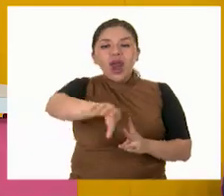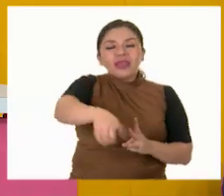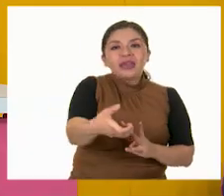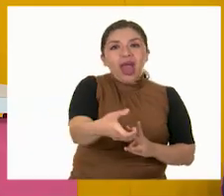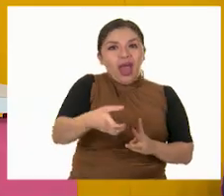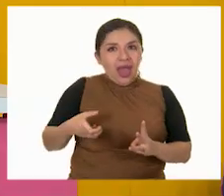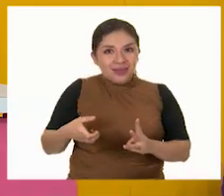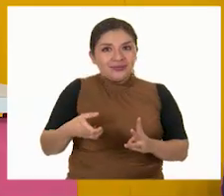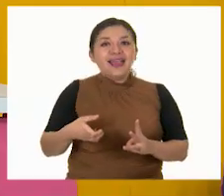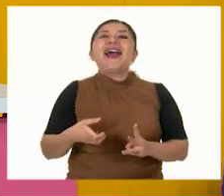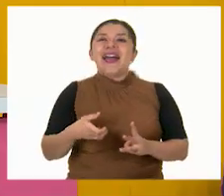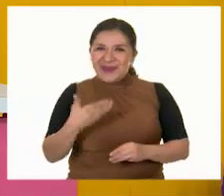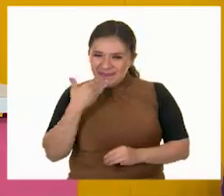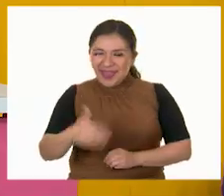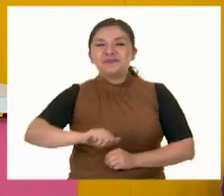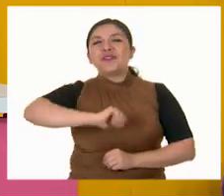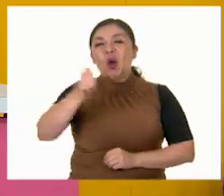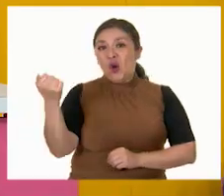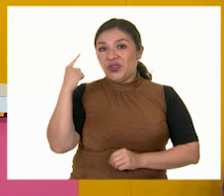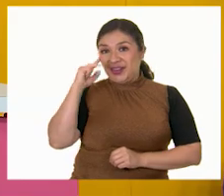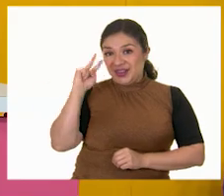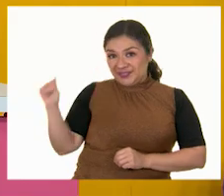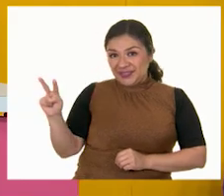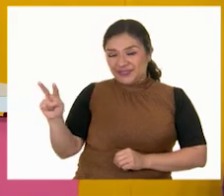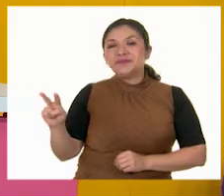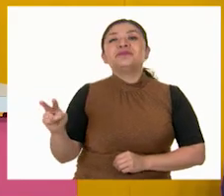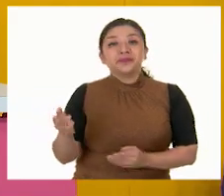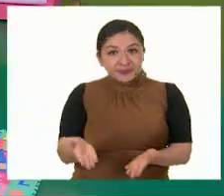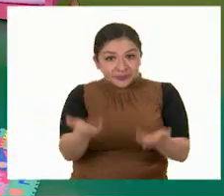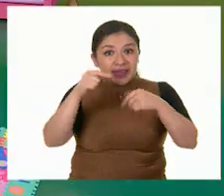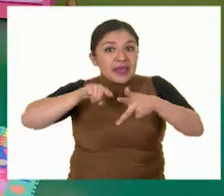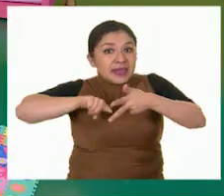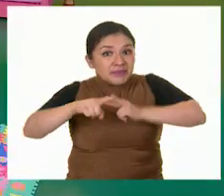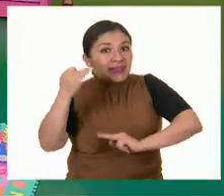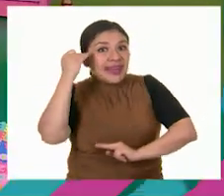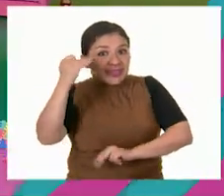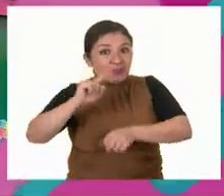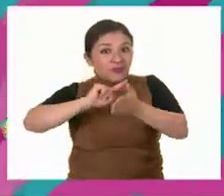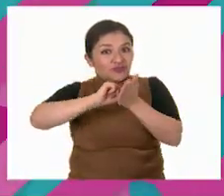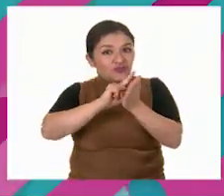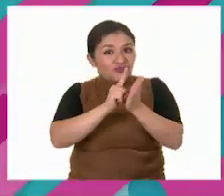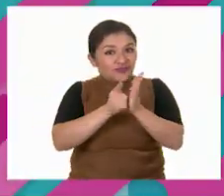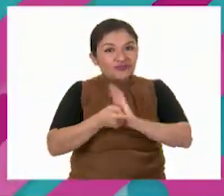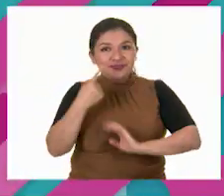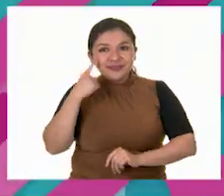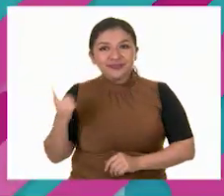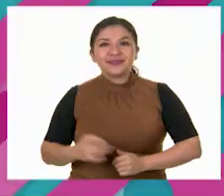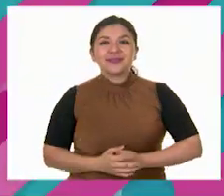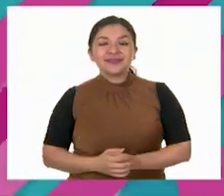hecho. Vamos con la siguiente lámina y corre tiempo.